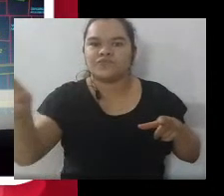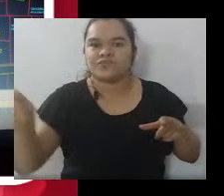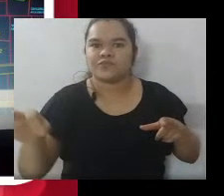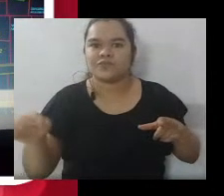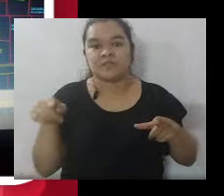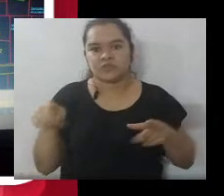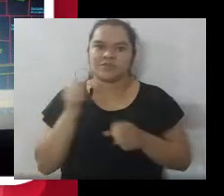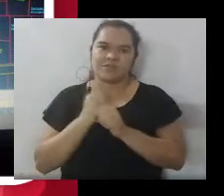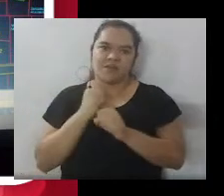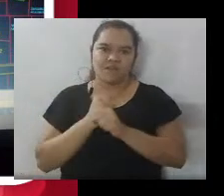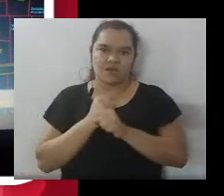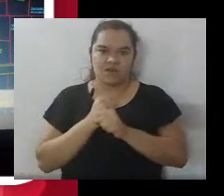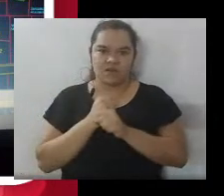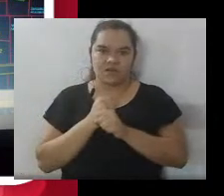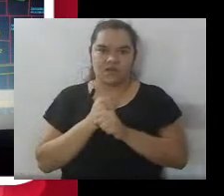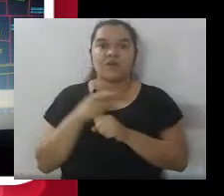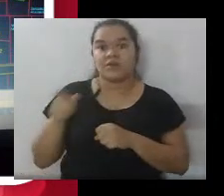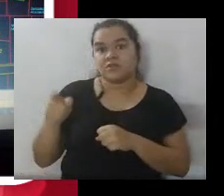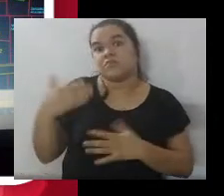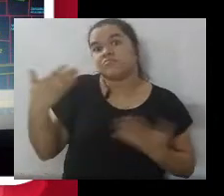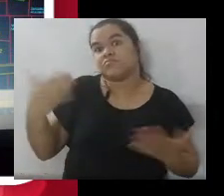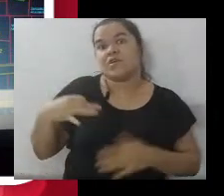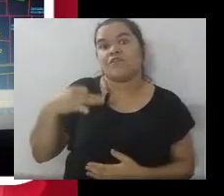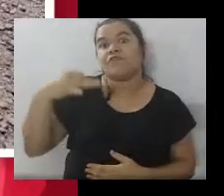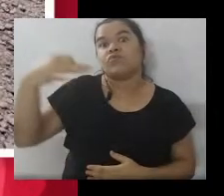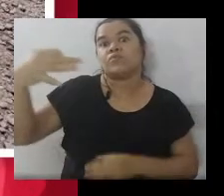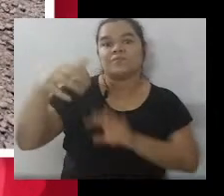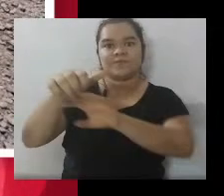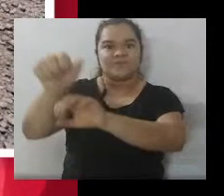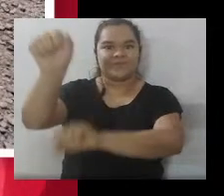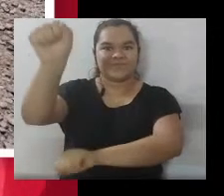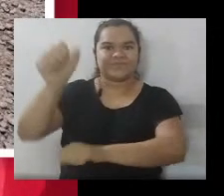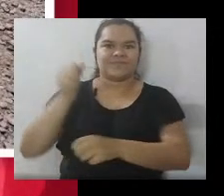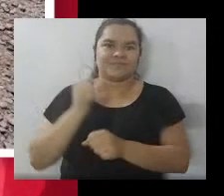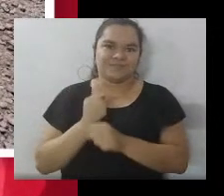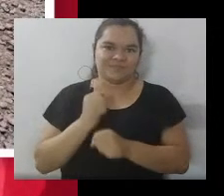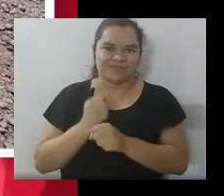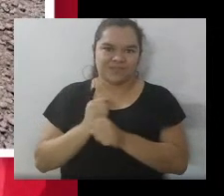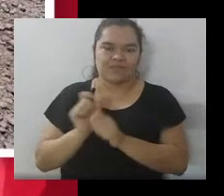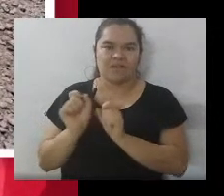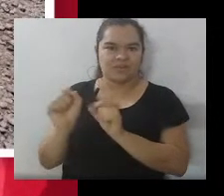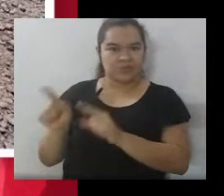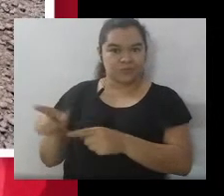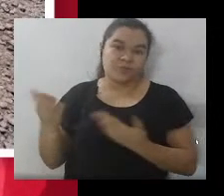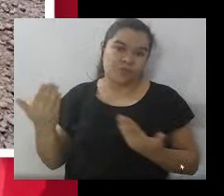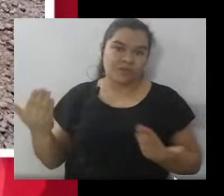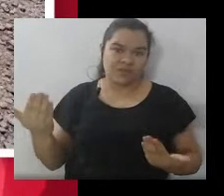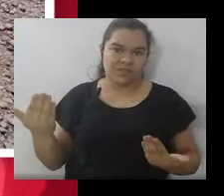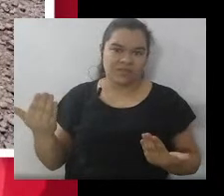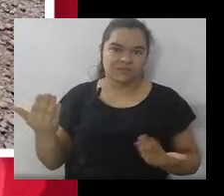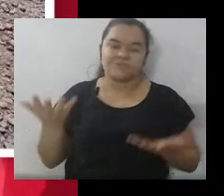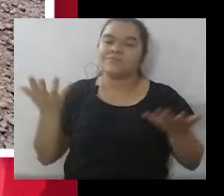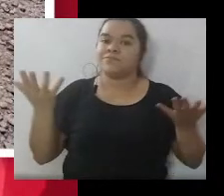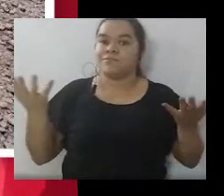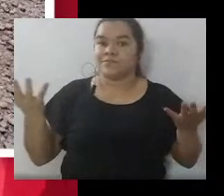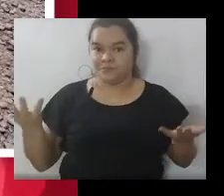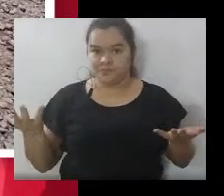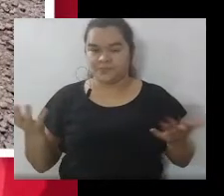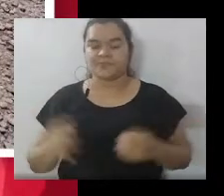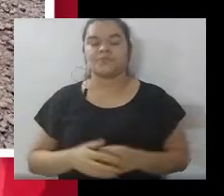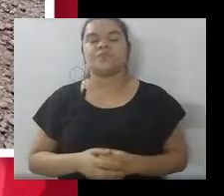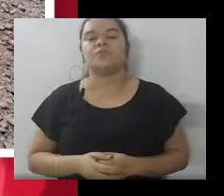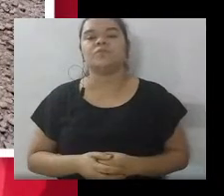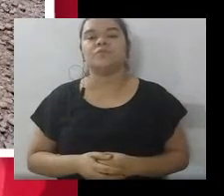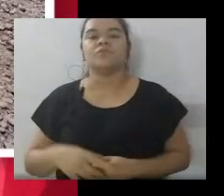las que ustedes van a poder realizar el día de mañana cuando egresan de la facultad. Es decir,